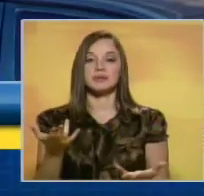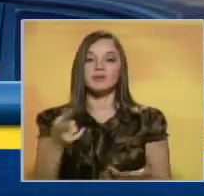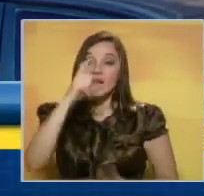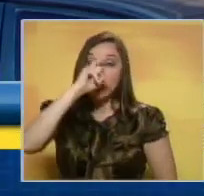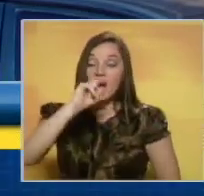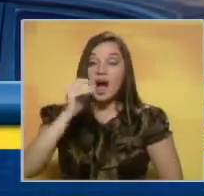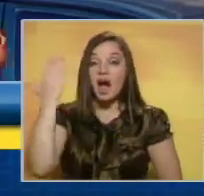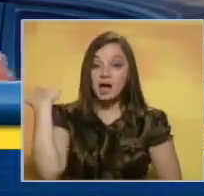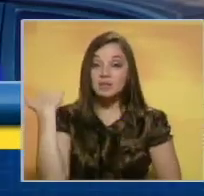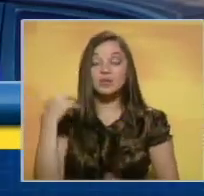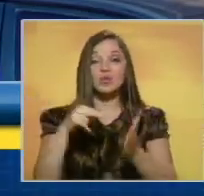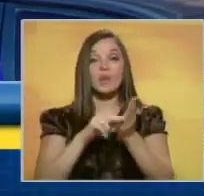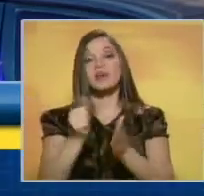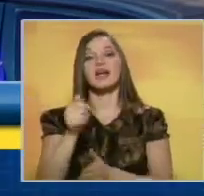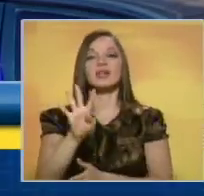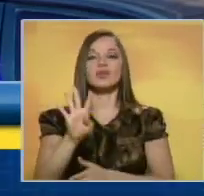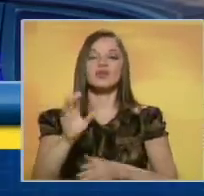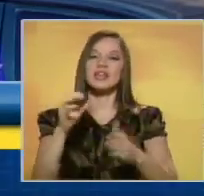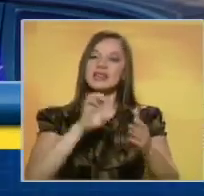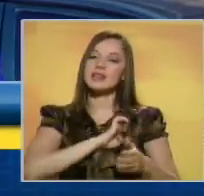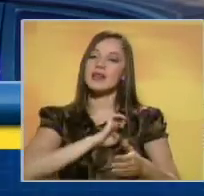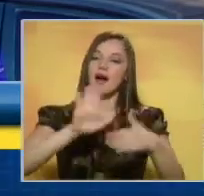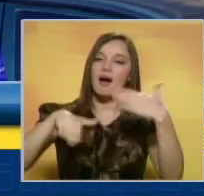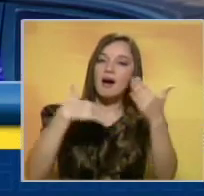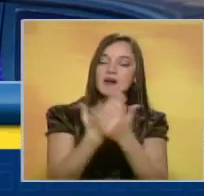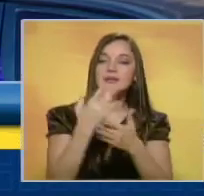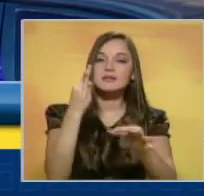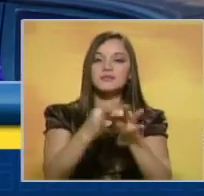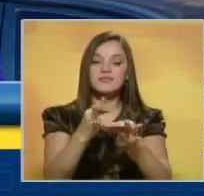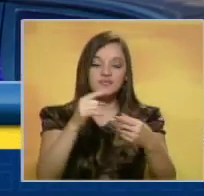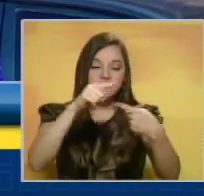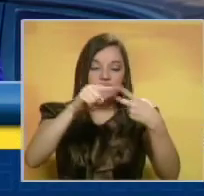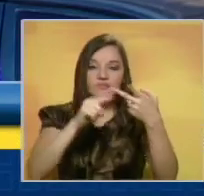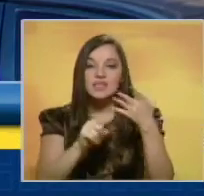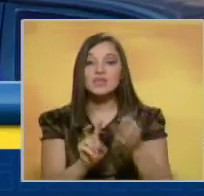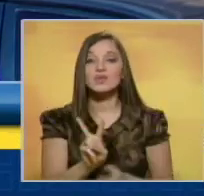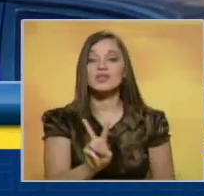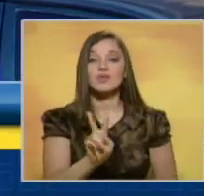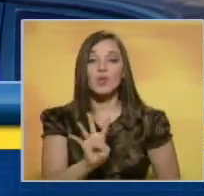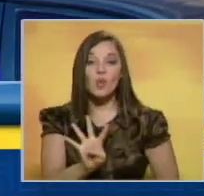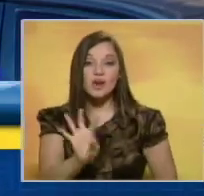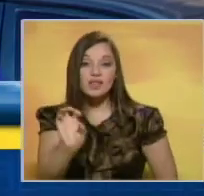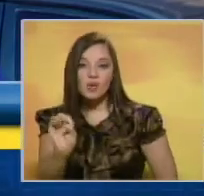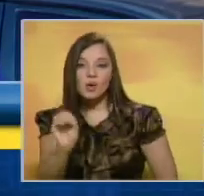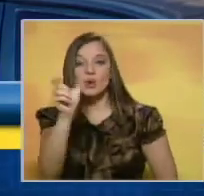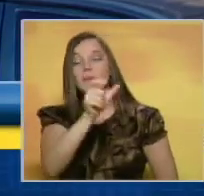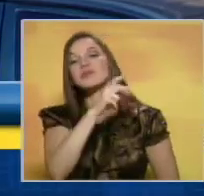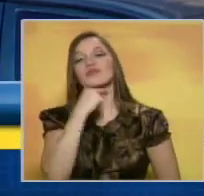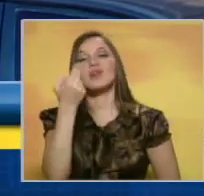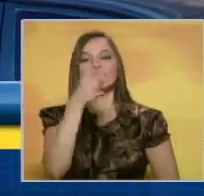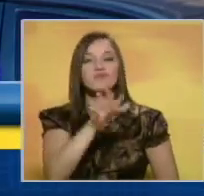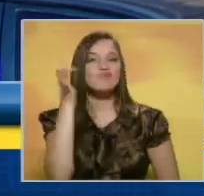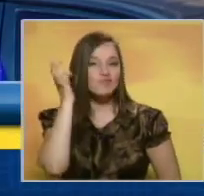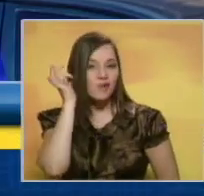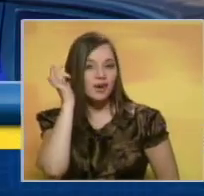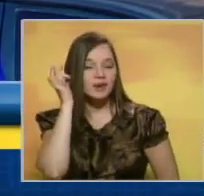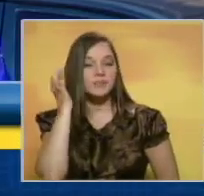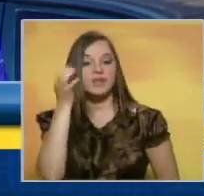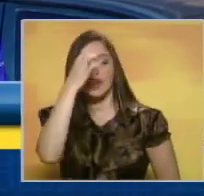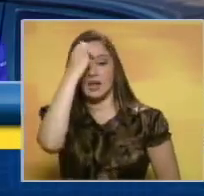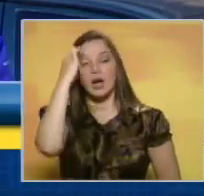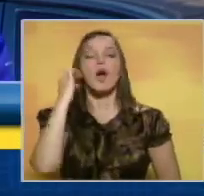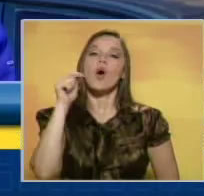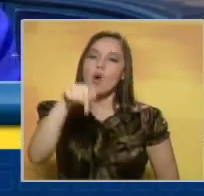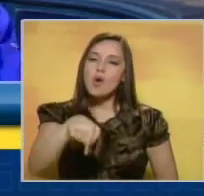año 2014, de enero a septiembre, lograron contabilizar 244 casos de muertes de mujeres. Hoy les traeremos